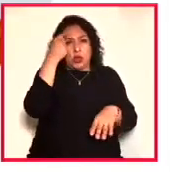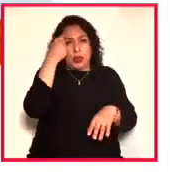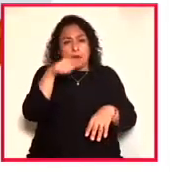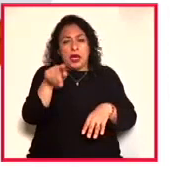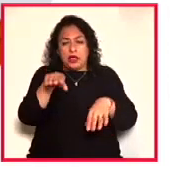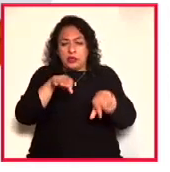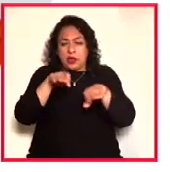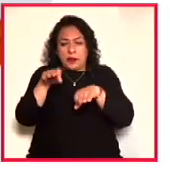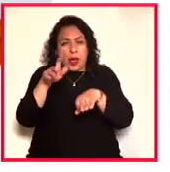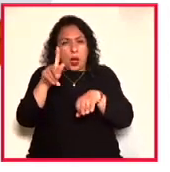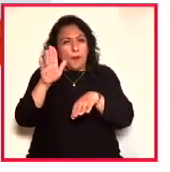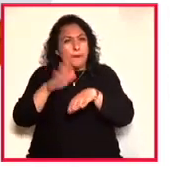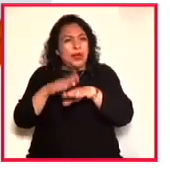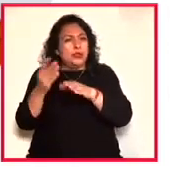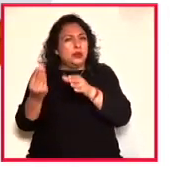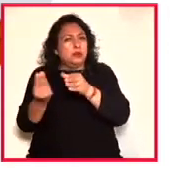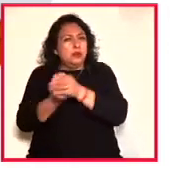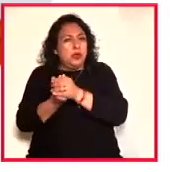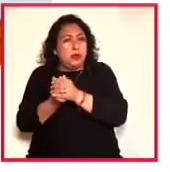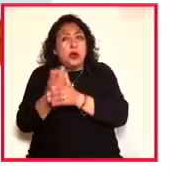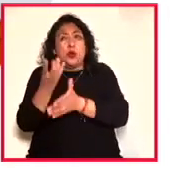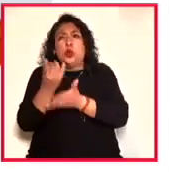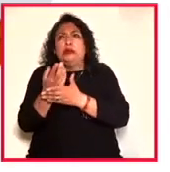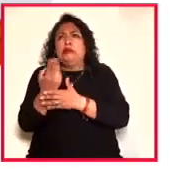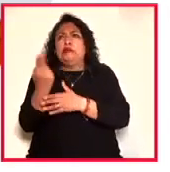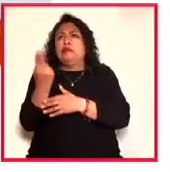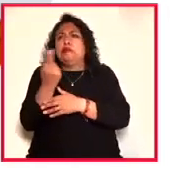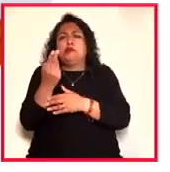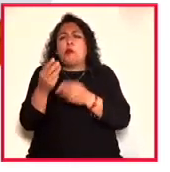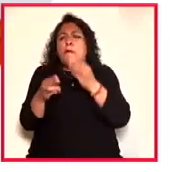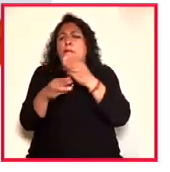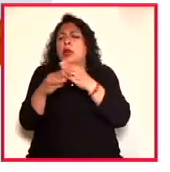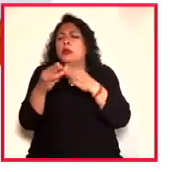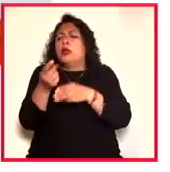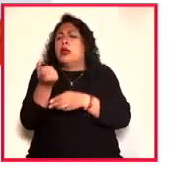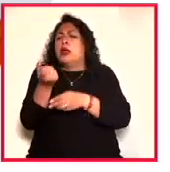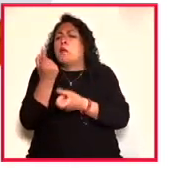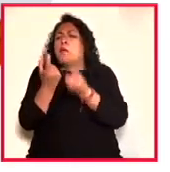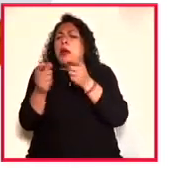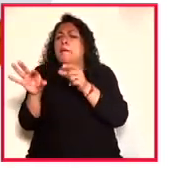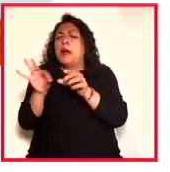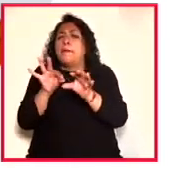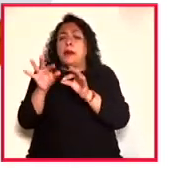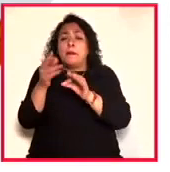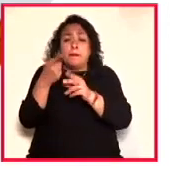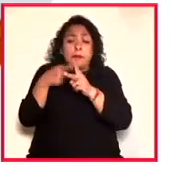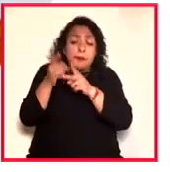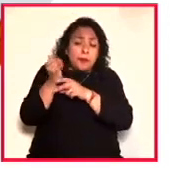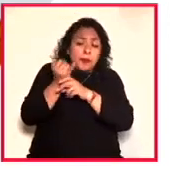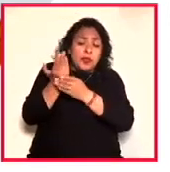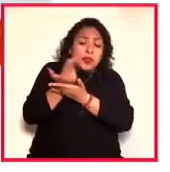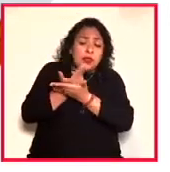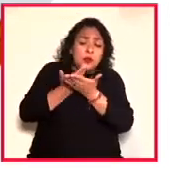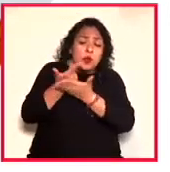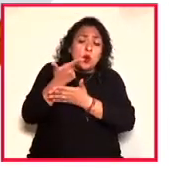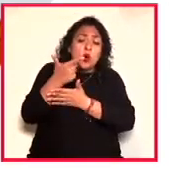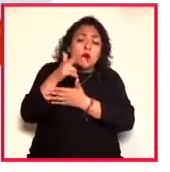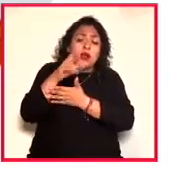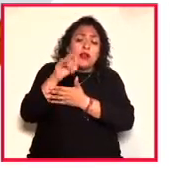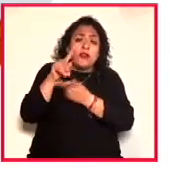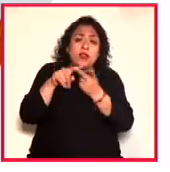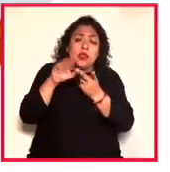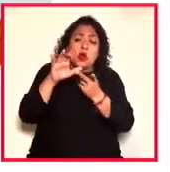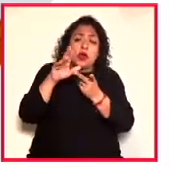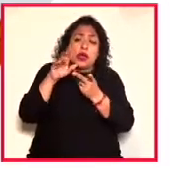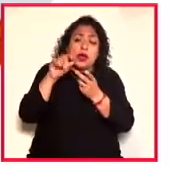trabajo más íntimo donde solo necesitara unos cuantos materiales. Así comenzó a explorar el dibujo en grafito, carboncillo